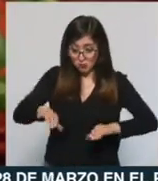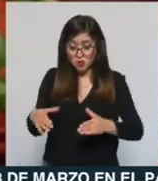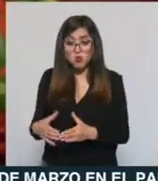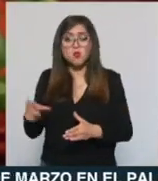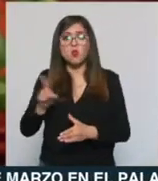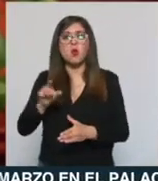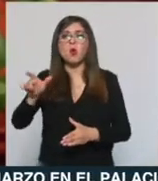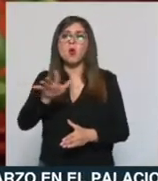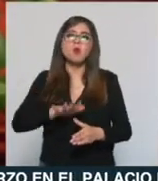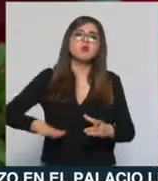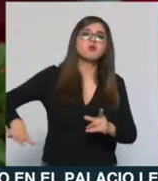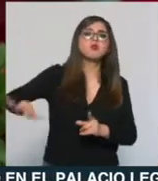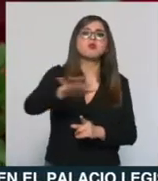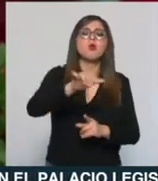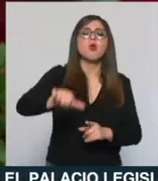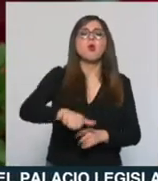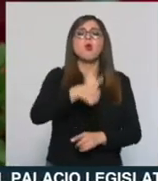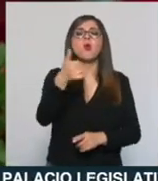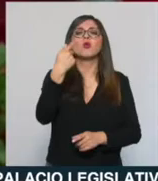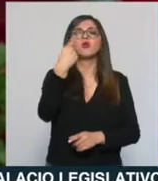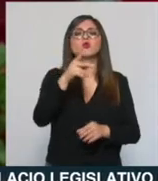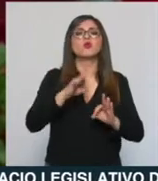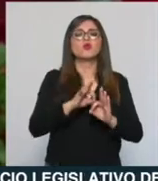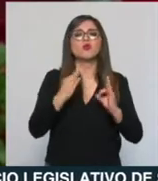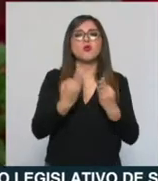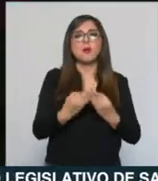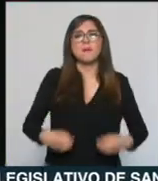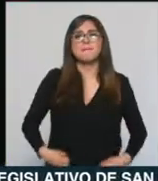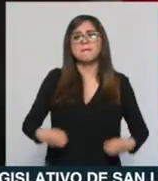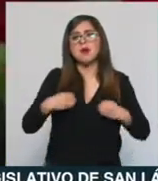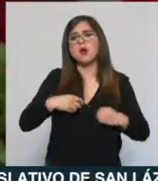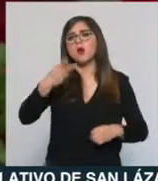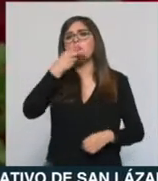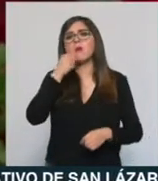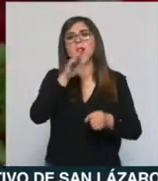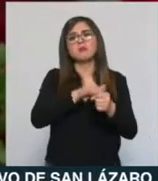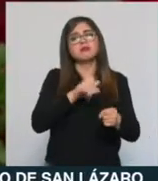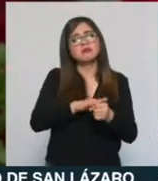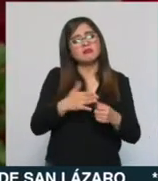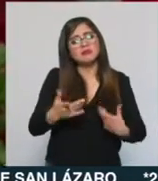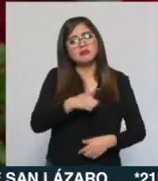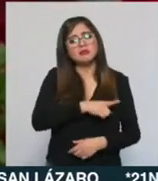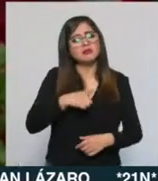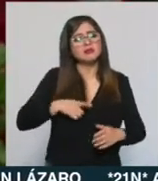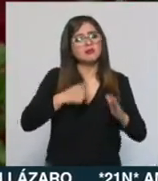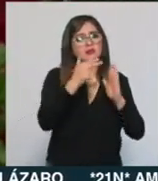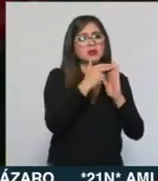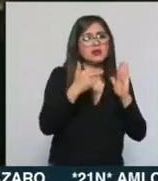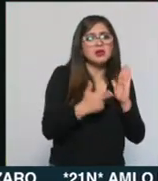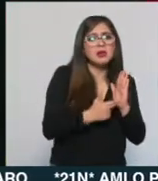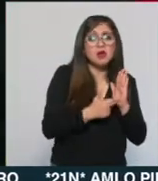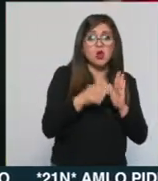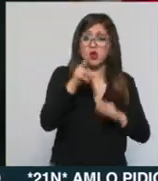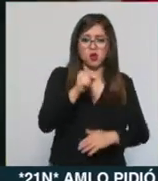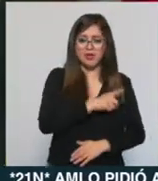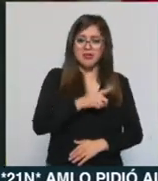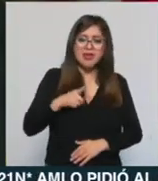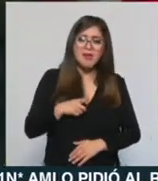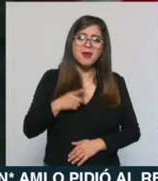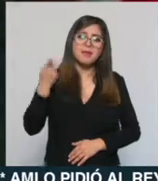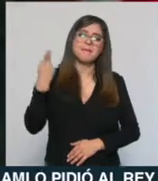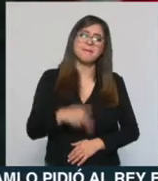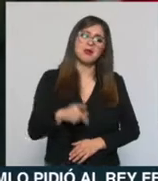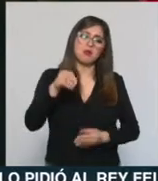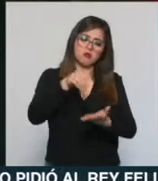aspectos de la vida con hombres que acosan, y tenemos que reglamentarlo porque no debería de existir, pero como existe tendríamos